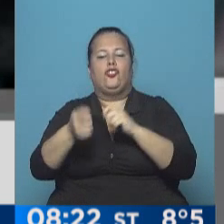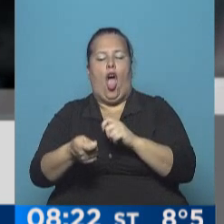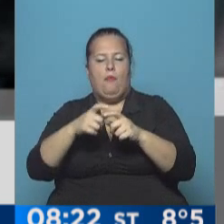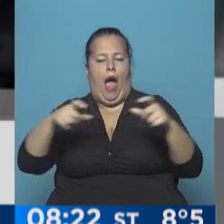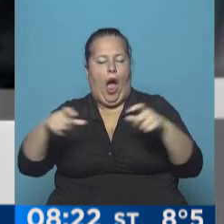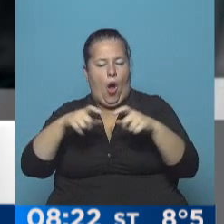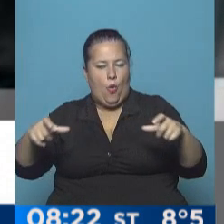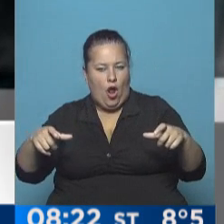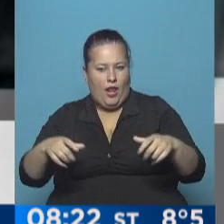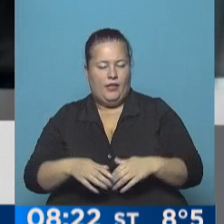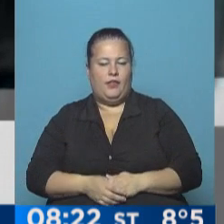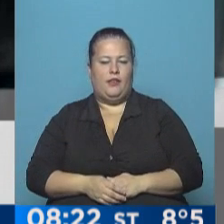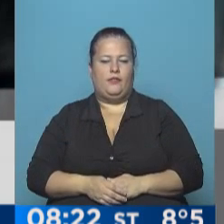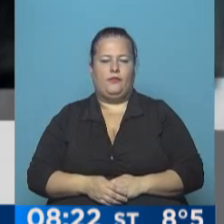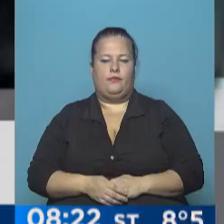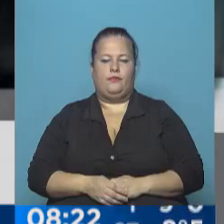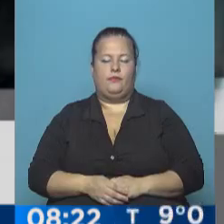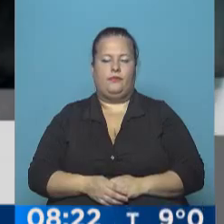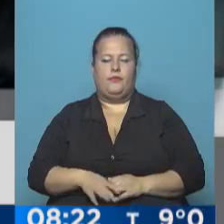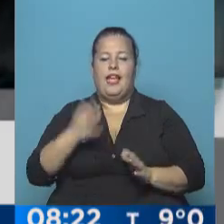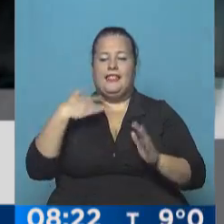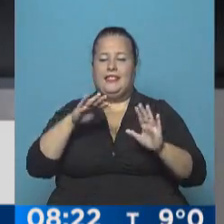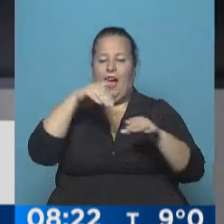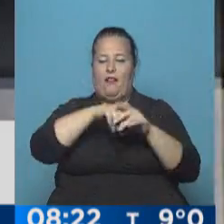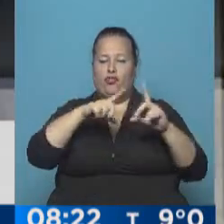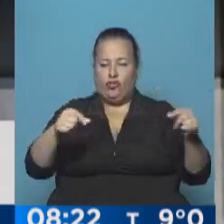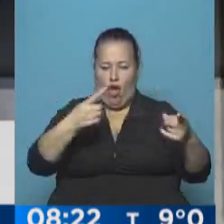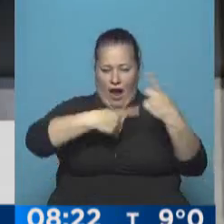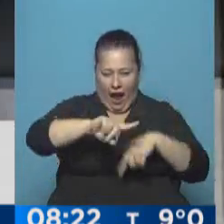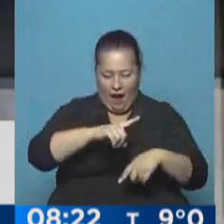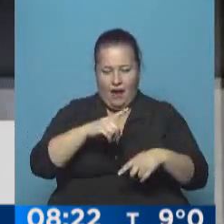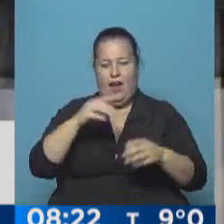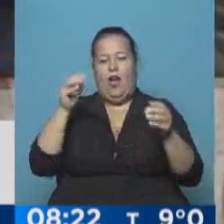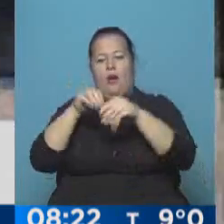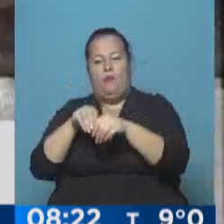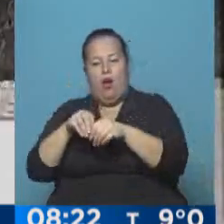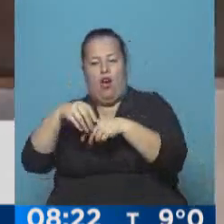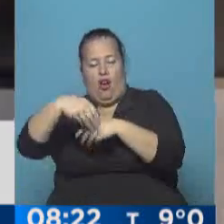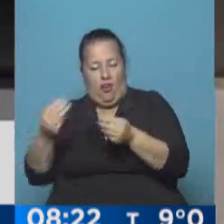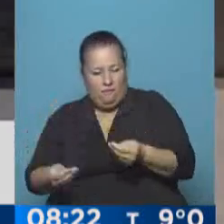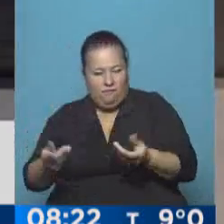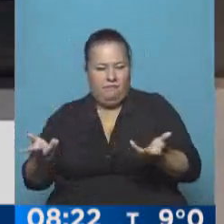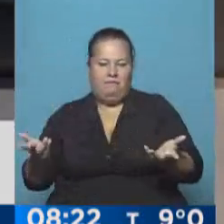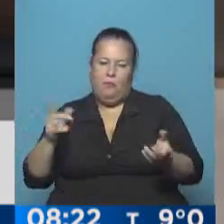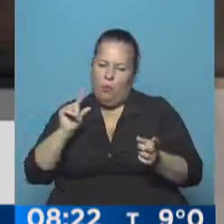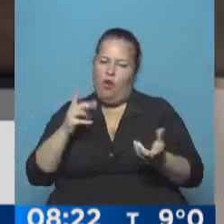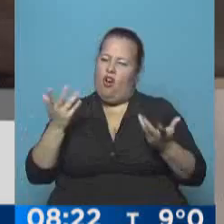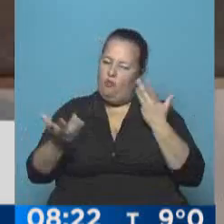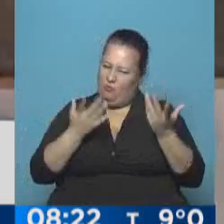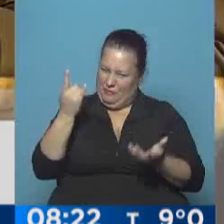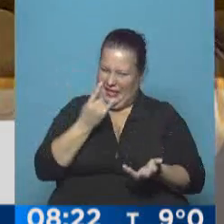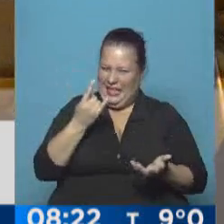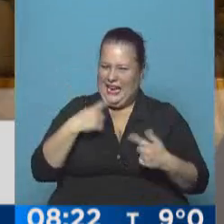reemplazar las boletas que estaban dentro de los sobres y conformarlos así, cortándolos, suena un poco,